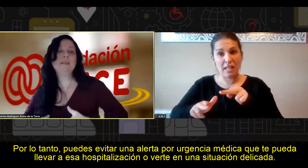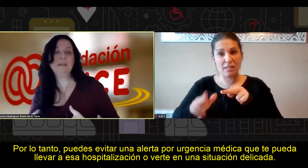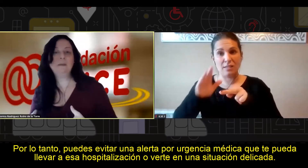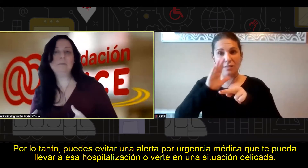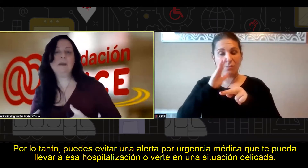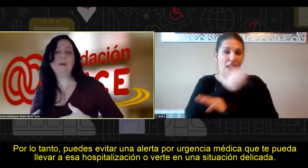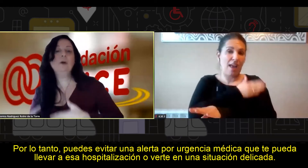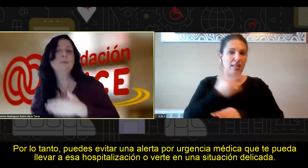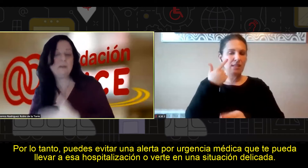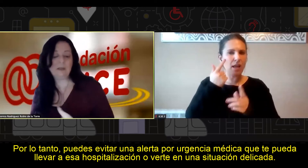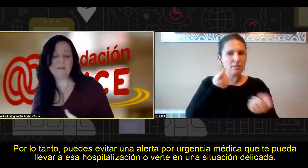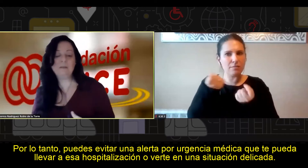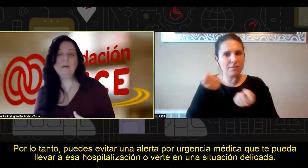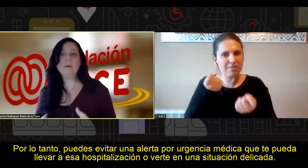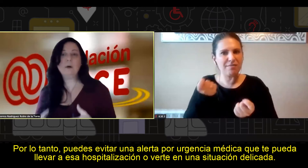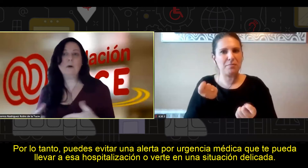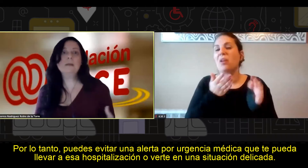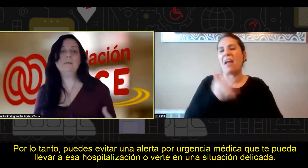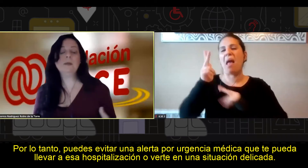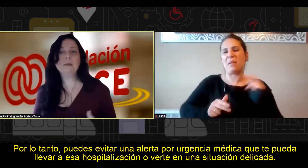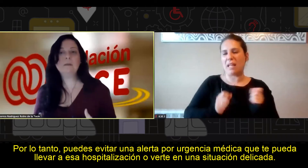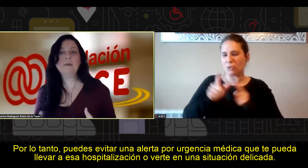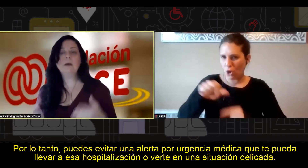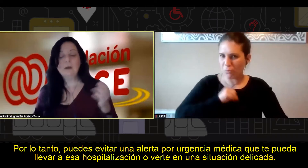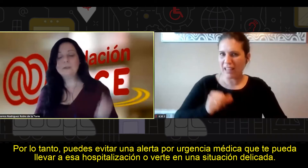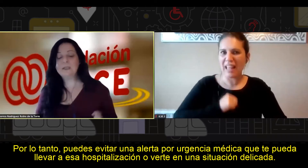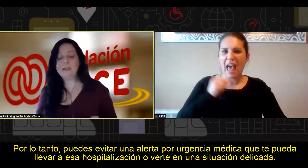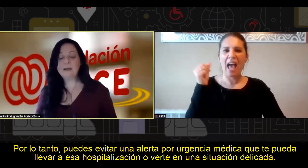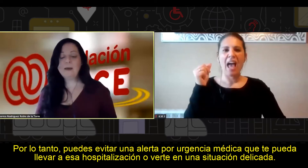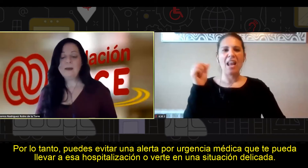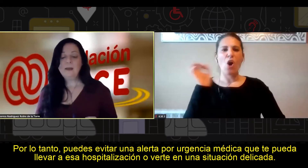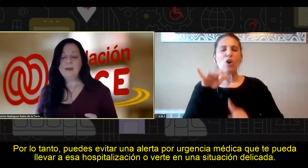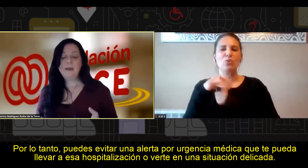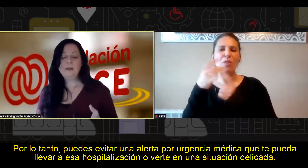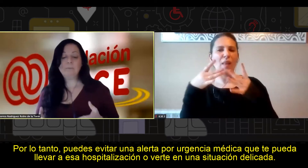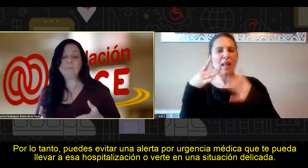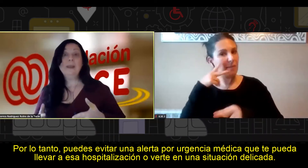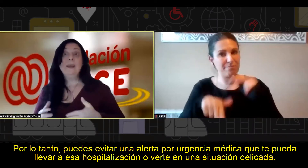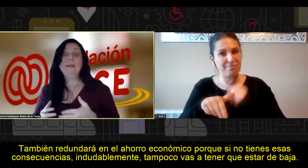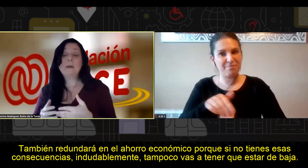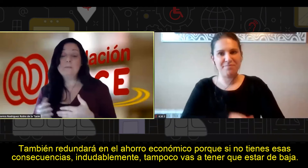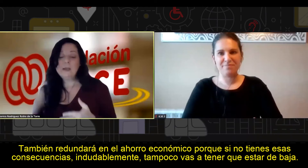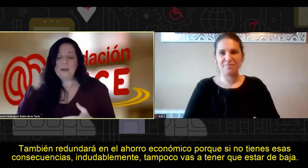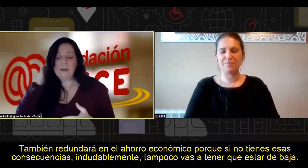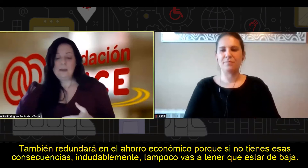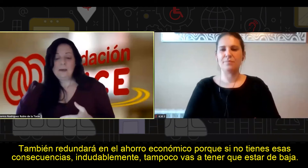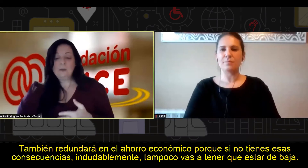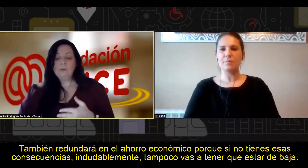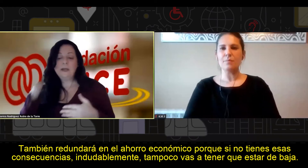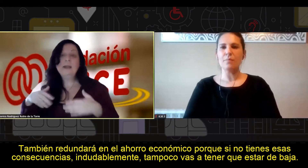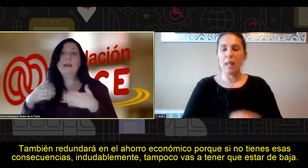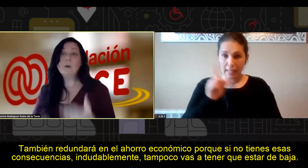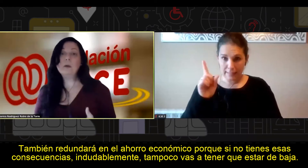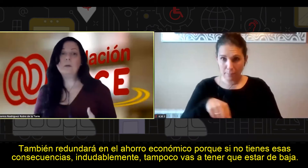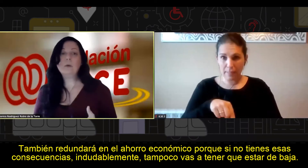esa hospitalización o a verte en una situación pues delicada. Eh, También redundará